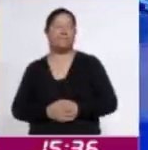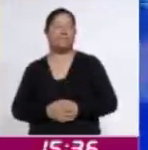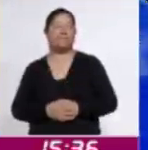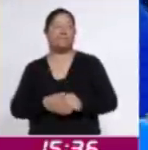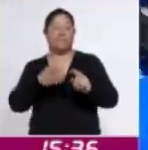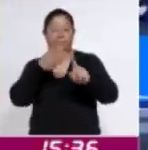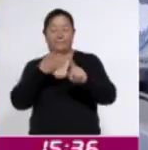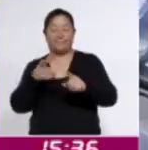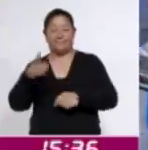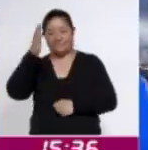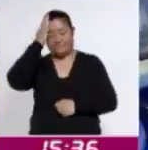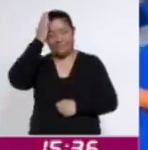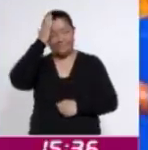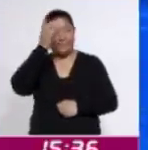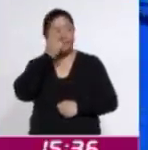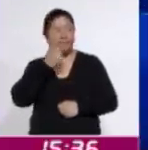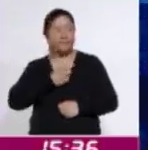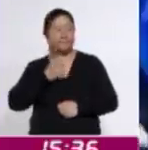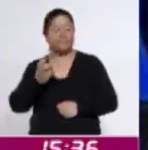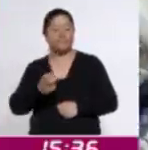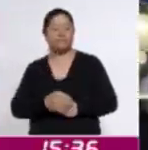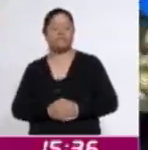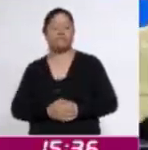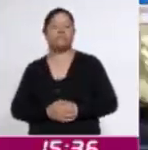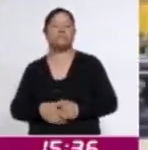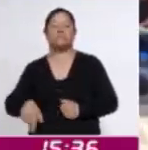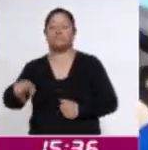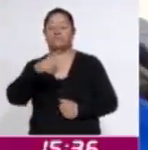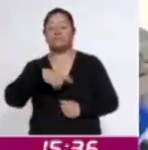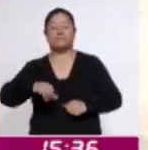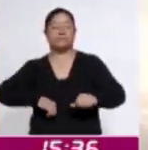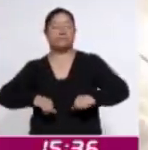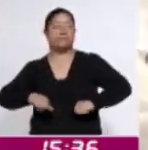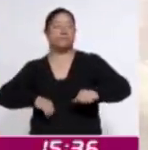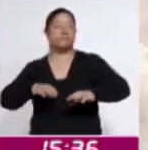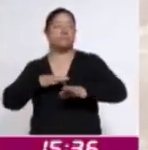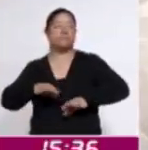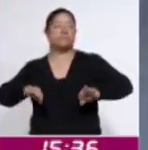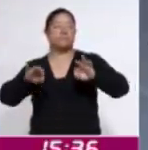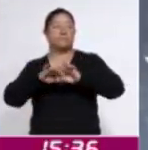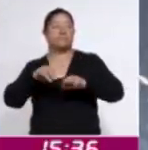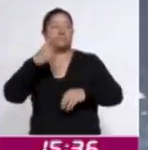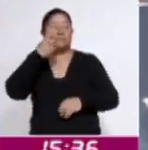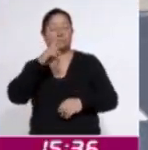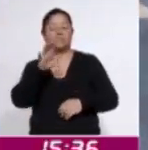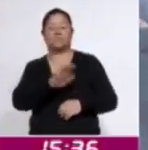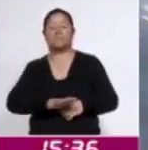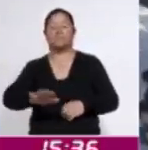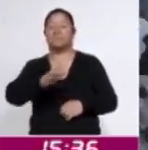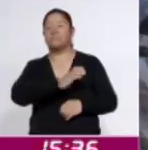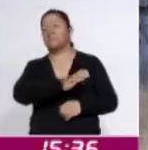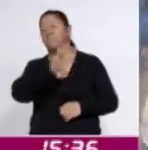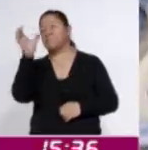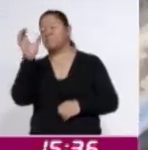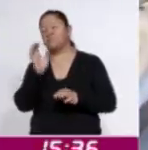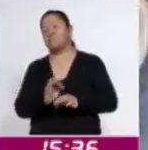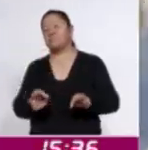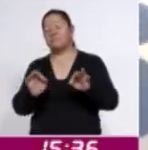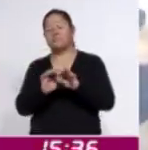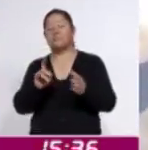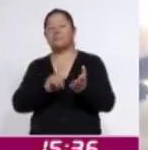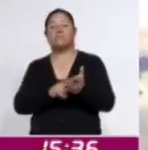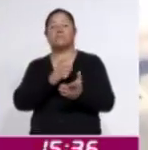las autoridades comentaron que este tipo de actividades son fundamentales para la producción en el campo de